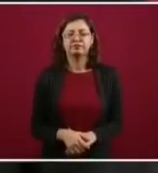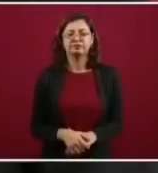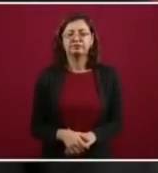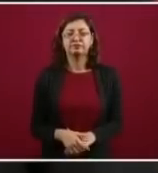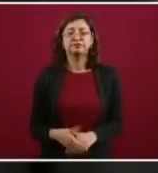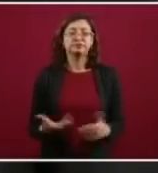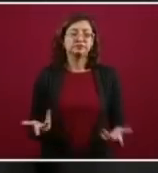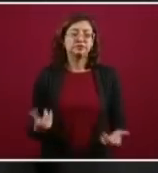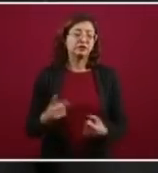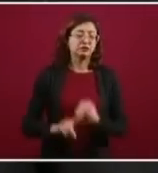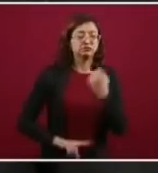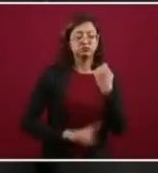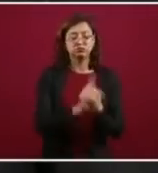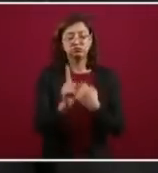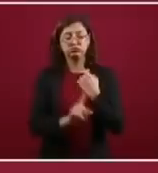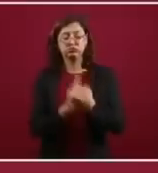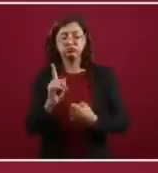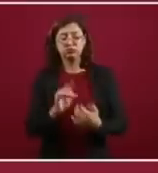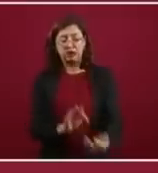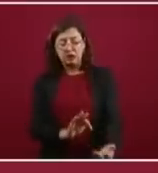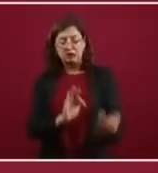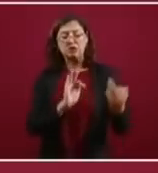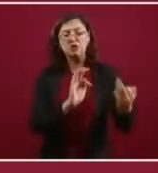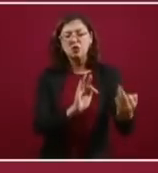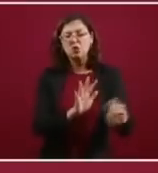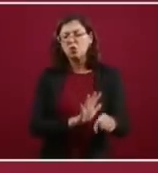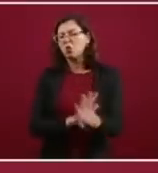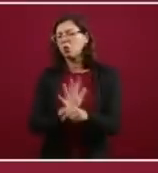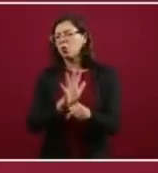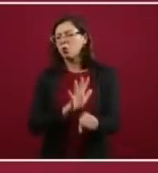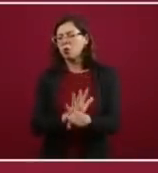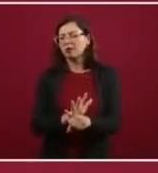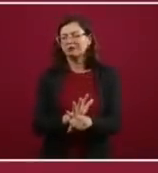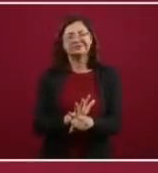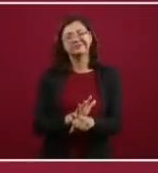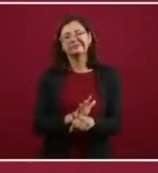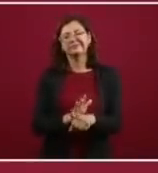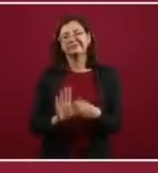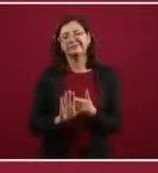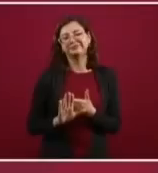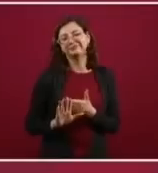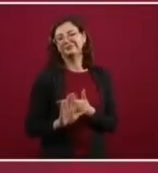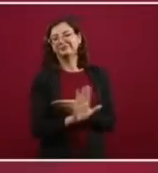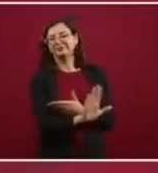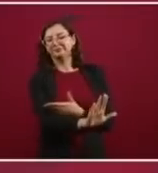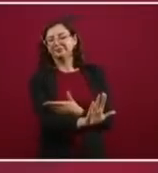enfrentar estos problemas es no cayendo en la provocación.